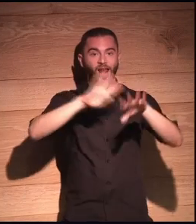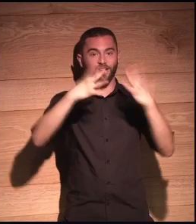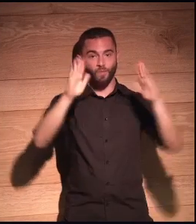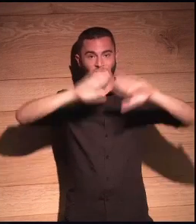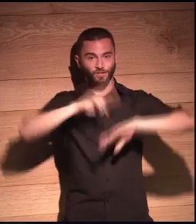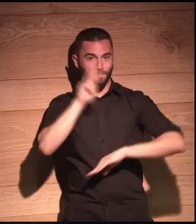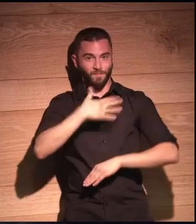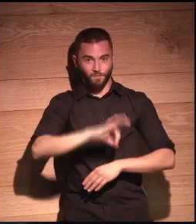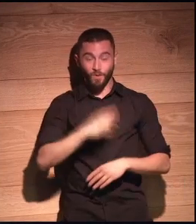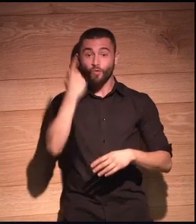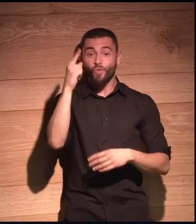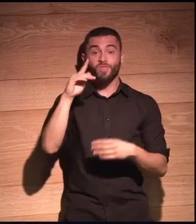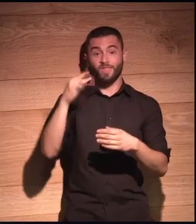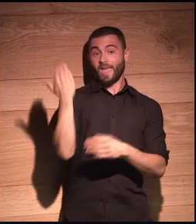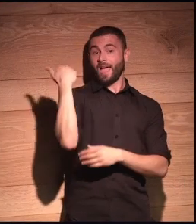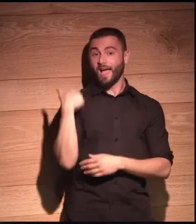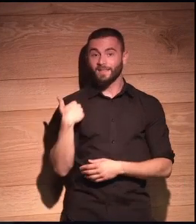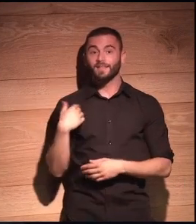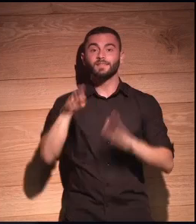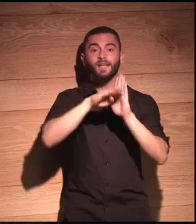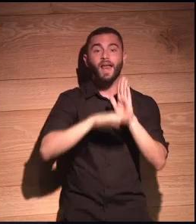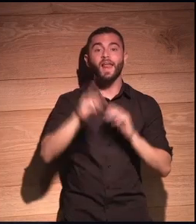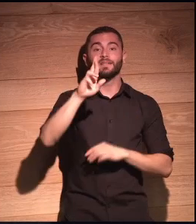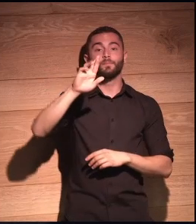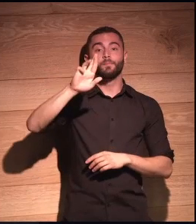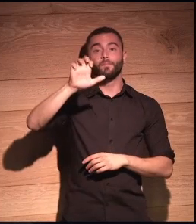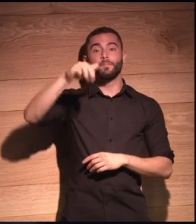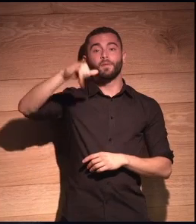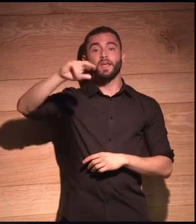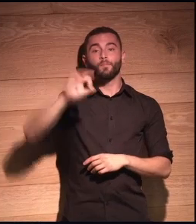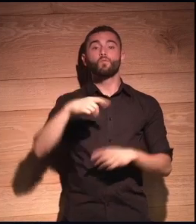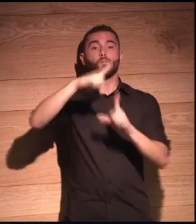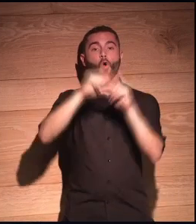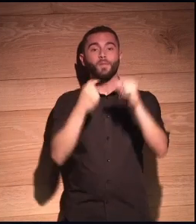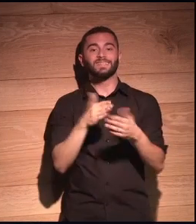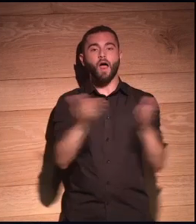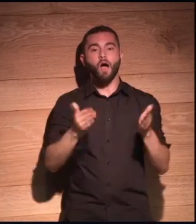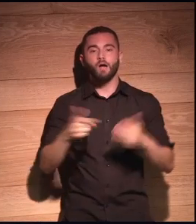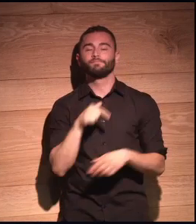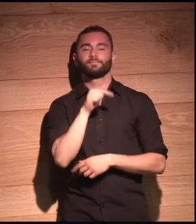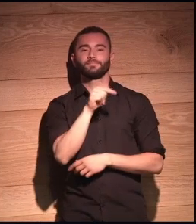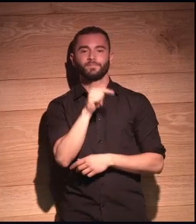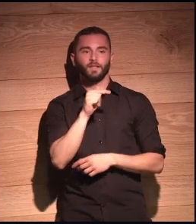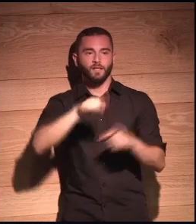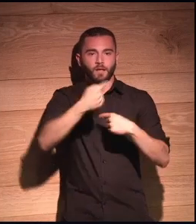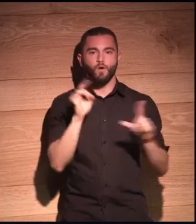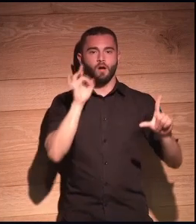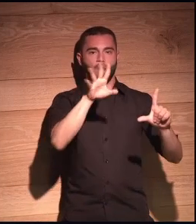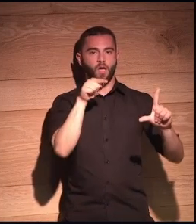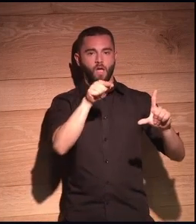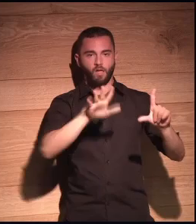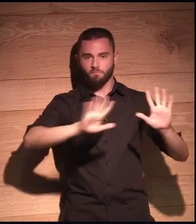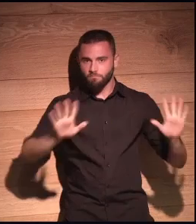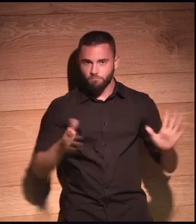de la noche y un día antes en los canales Premium, en Movistar Estrenos, y luego ya se quedará colgado en vídeo on demand, en vídeo bajo